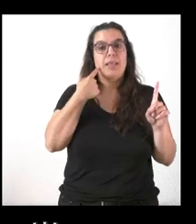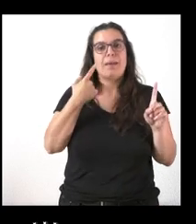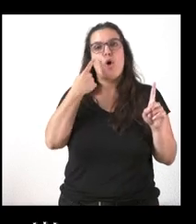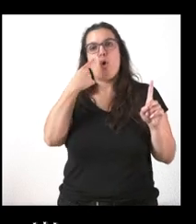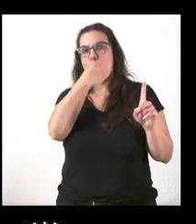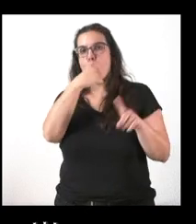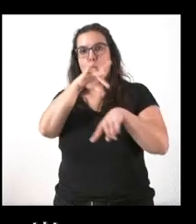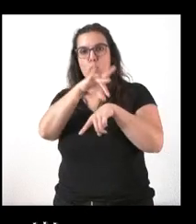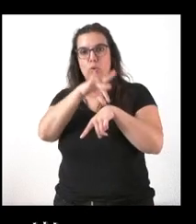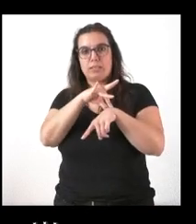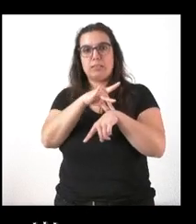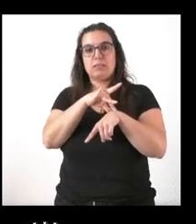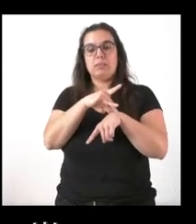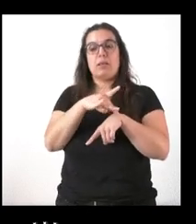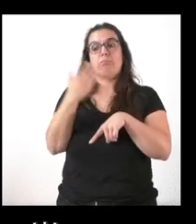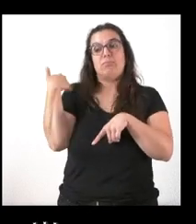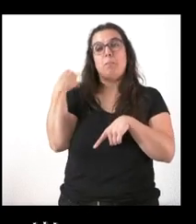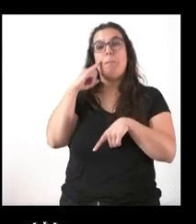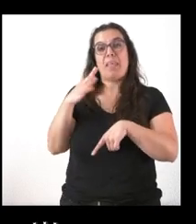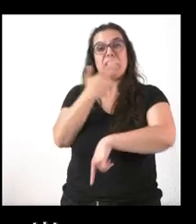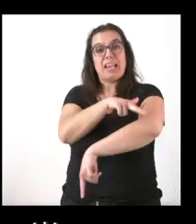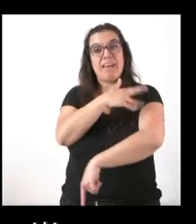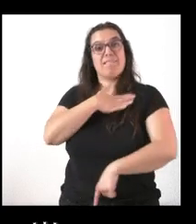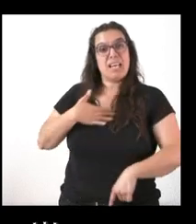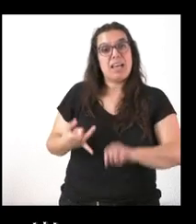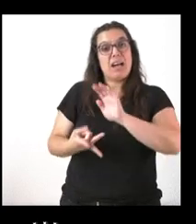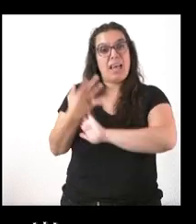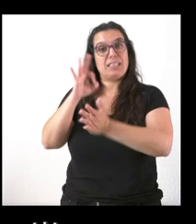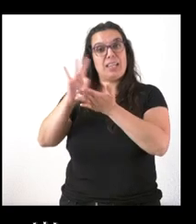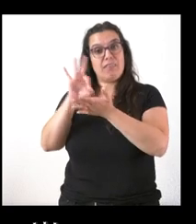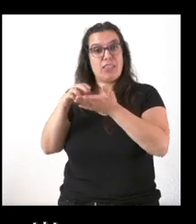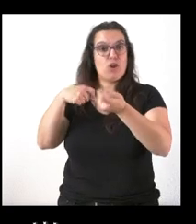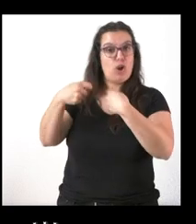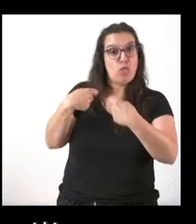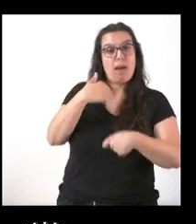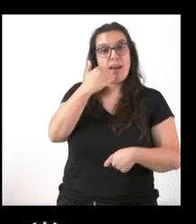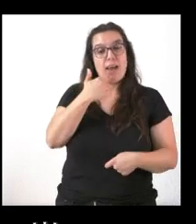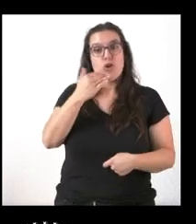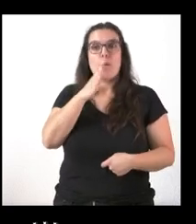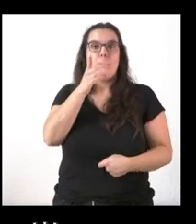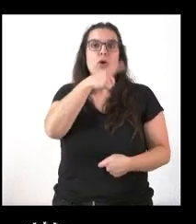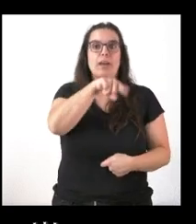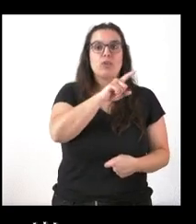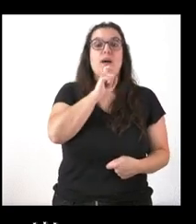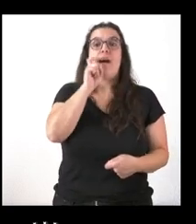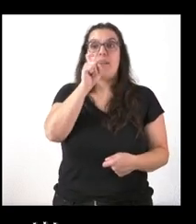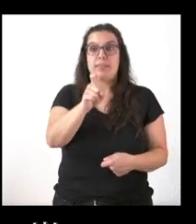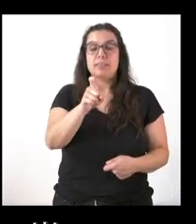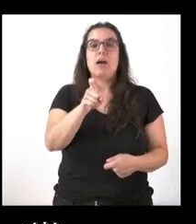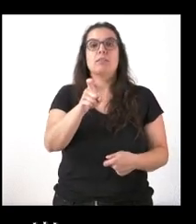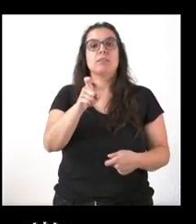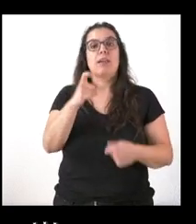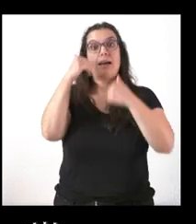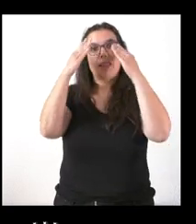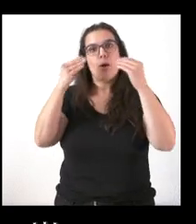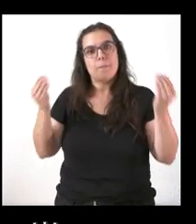en algún momento el zafil se mostró favorable a negociar porque ellos avisan o advierten que favorecería la